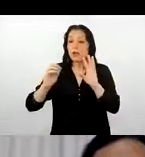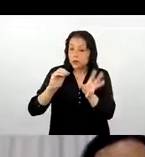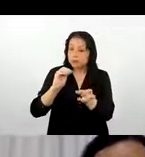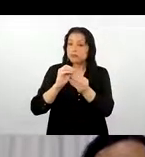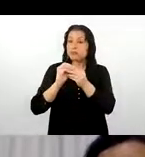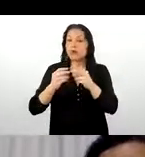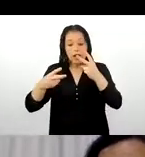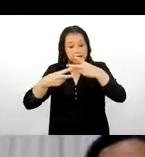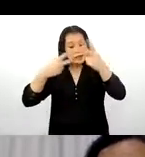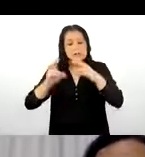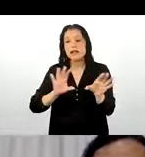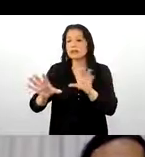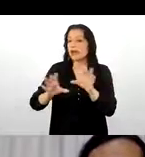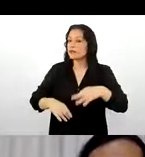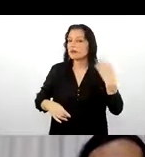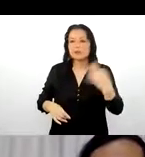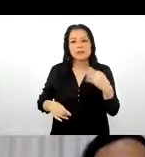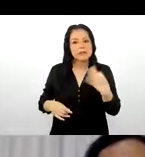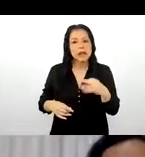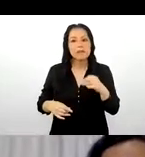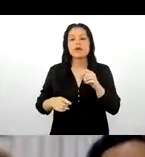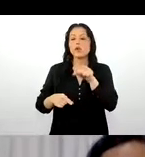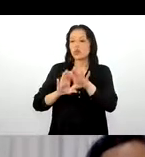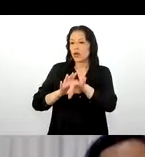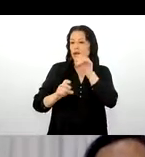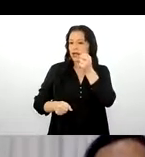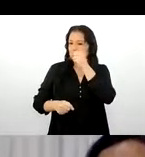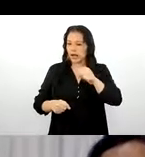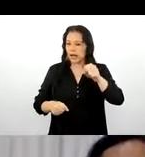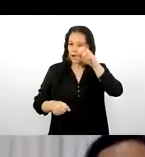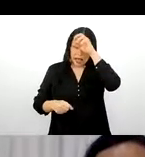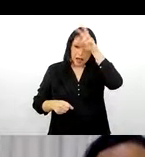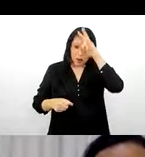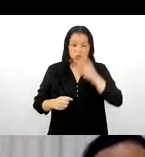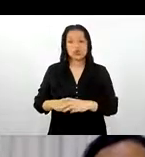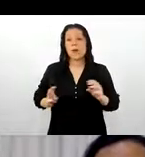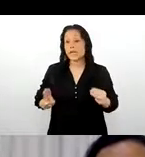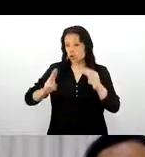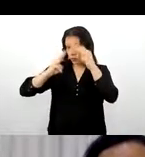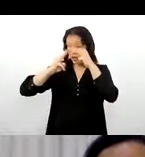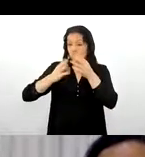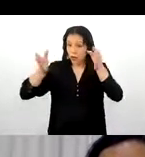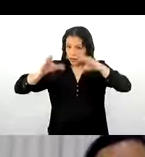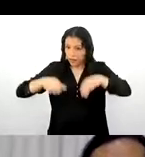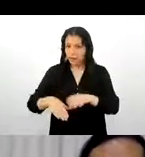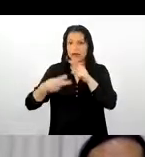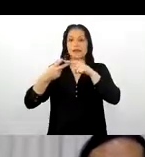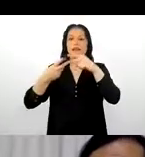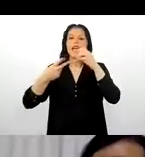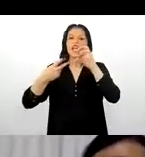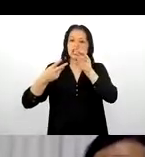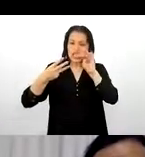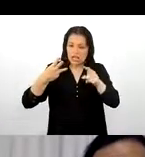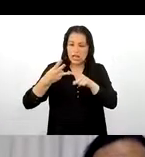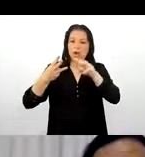uno realiza siempre en el destino Cusco, ¿no? Como es Machu Picchu, el Valle Sagrado, Yataytambo, Pisac, Chinchero, Maras,